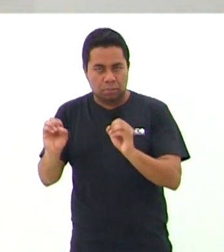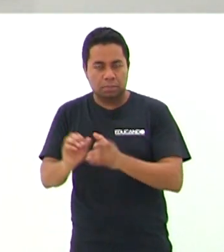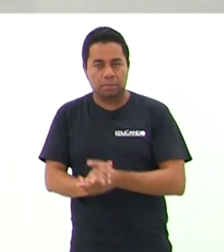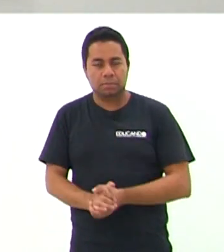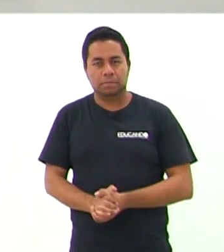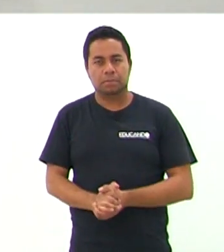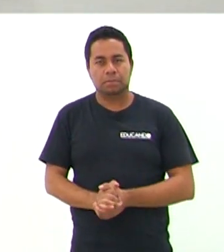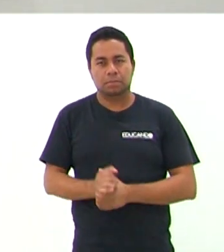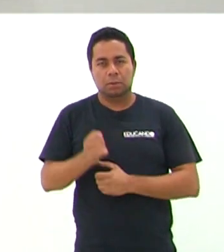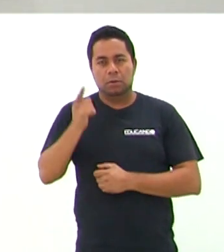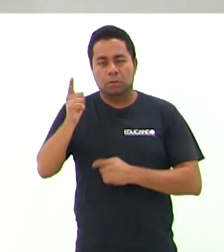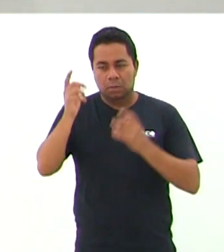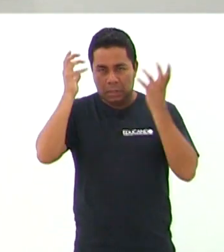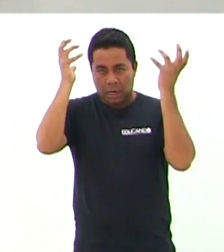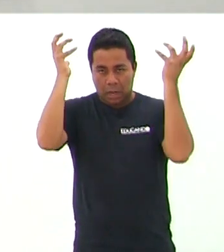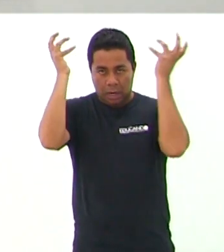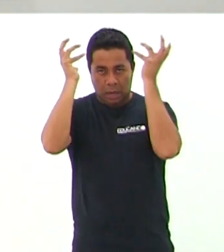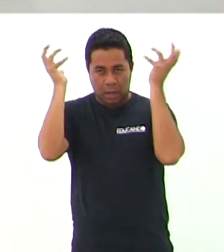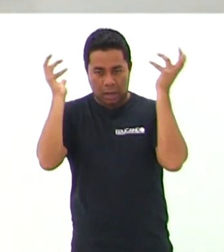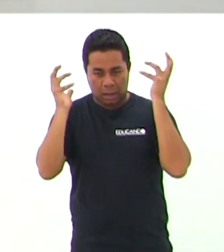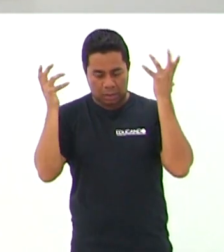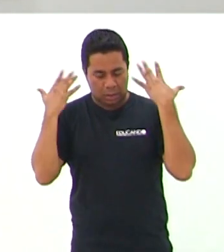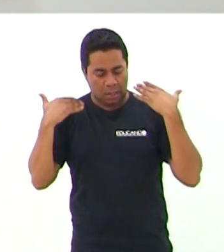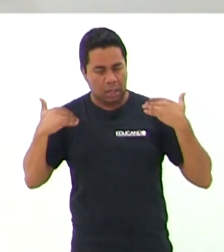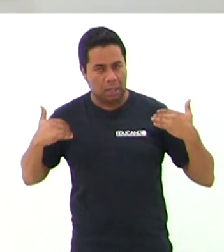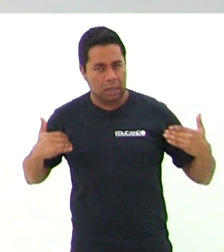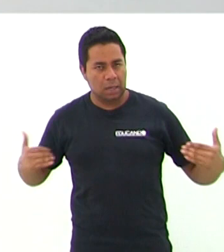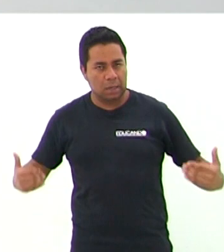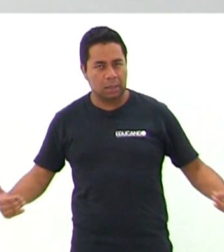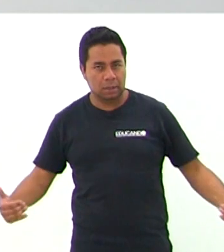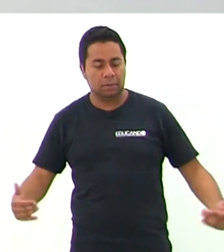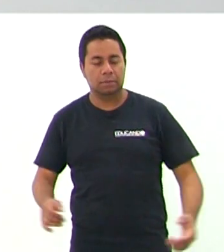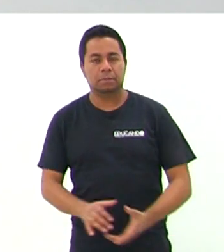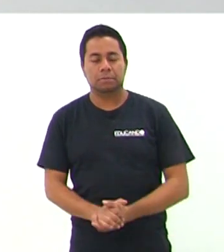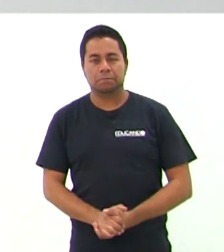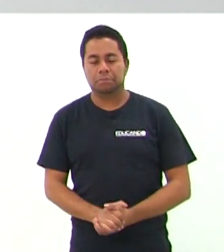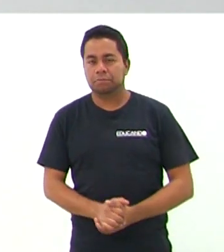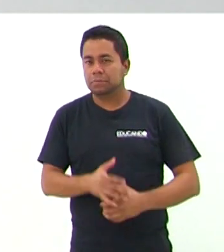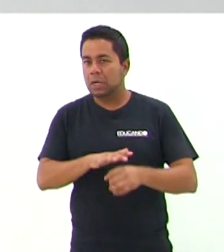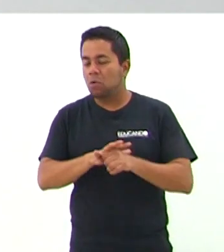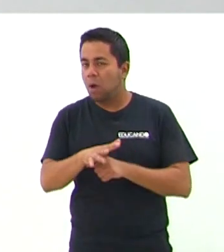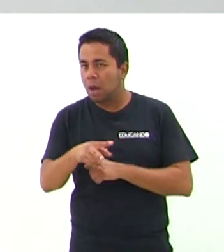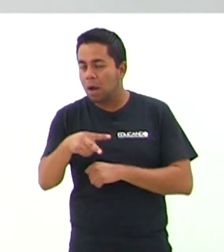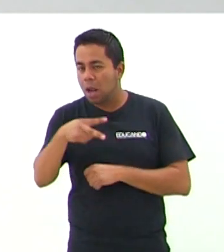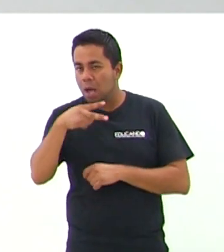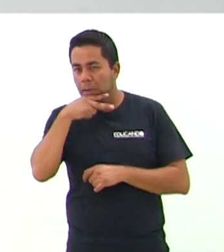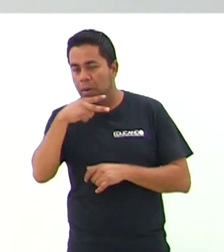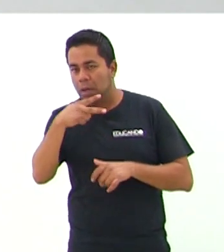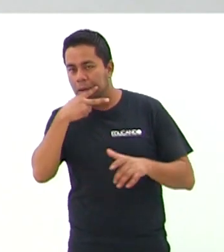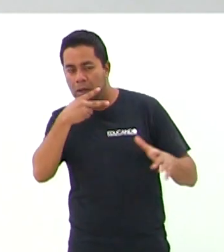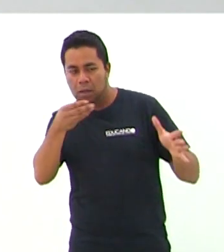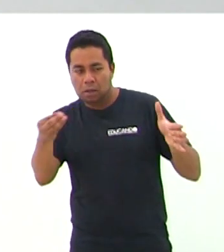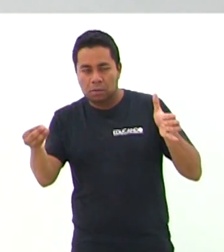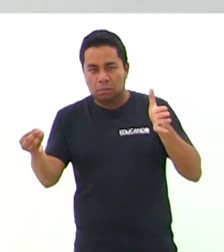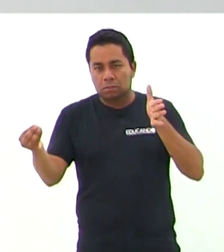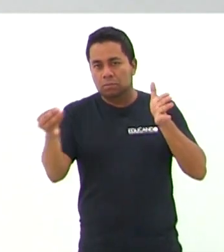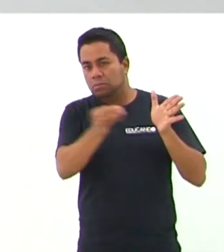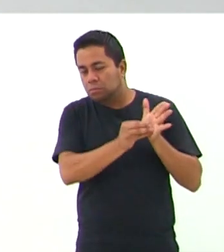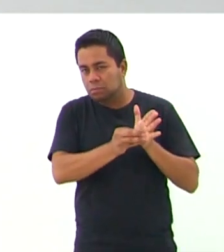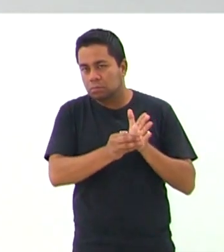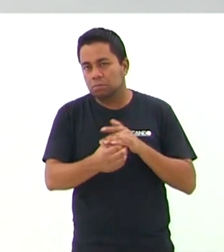una cabellera muy larga. ¿Cuál será el verbo que nos va a